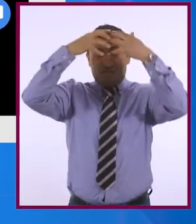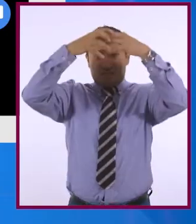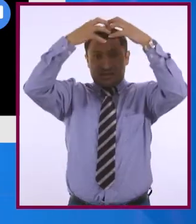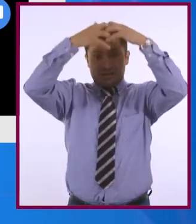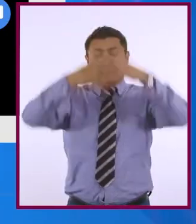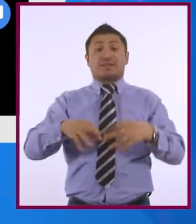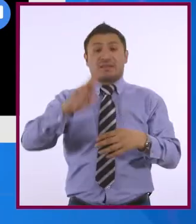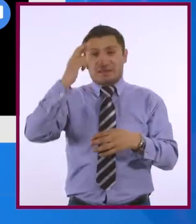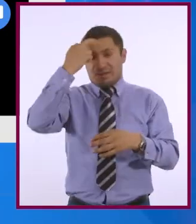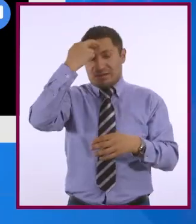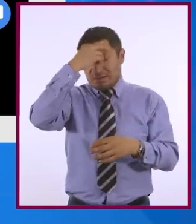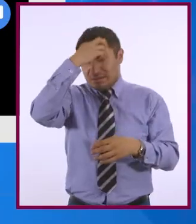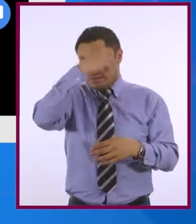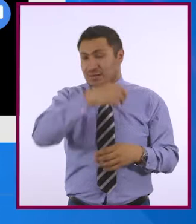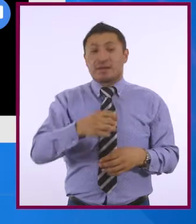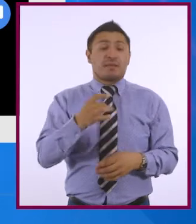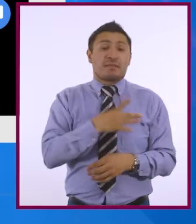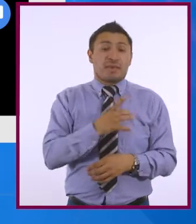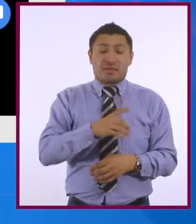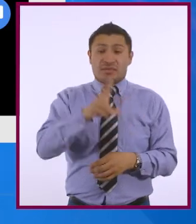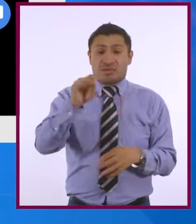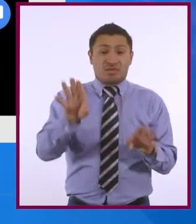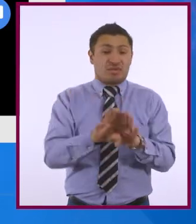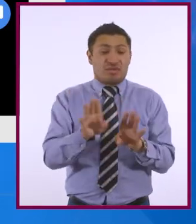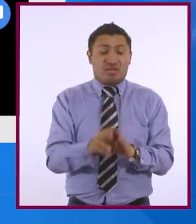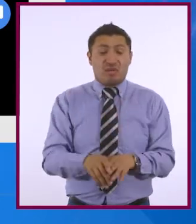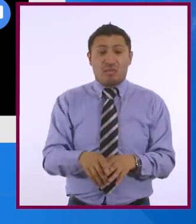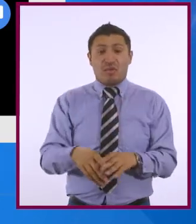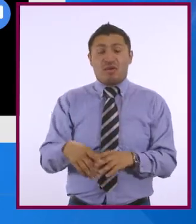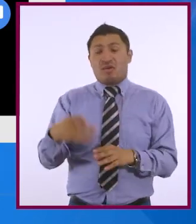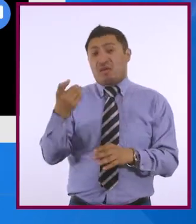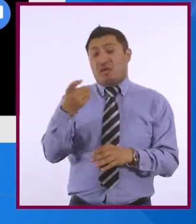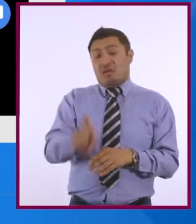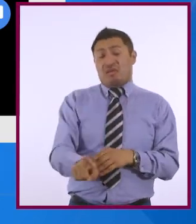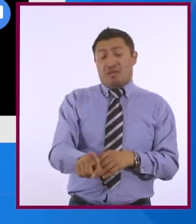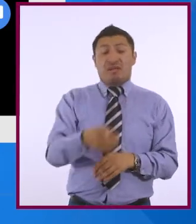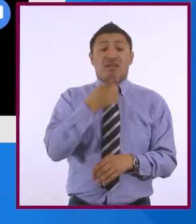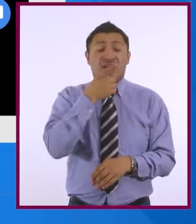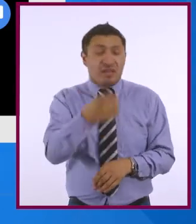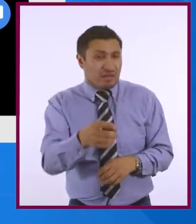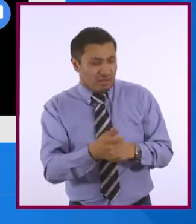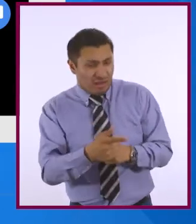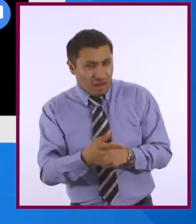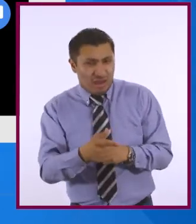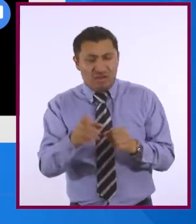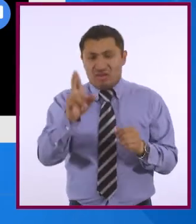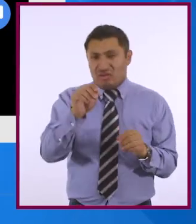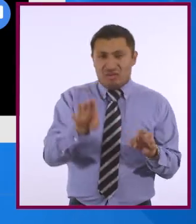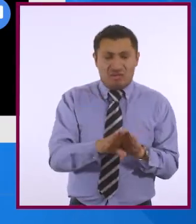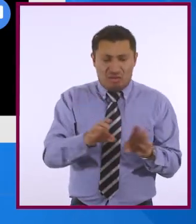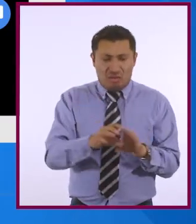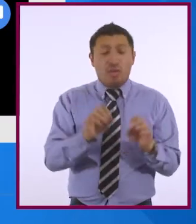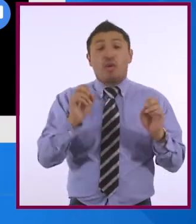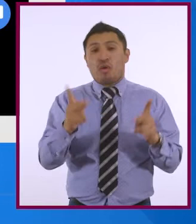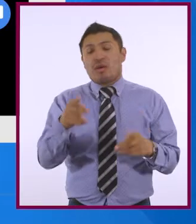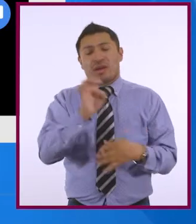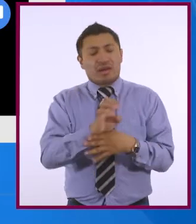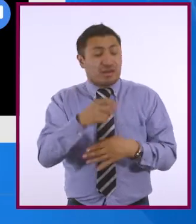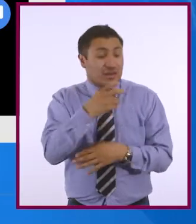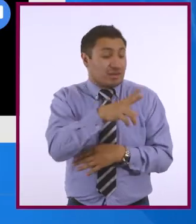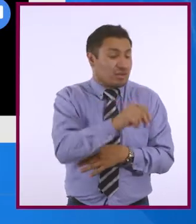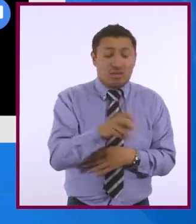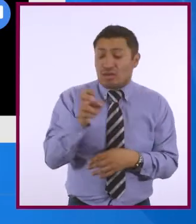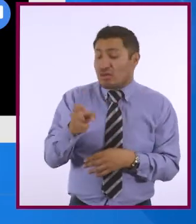recuerda el miedo. No necesariamente va a recordar la orden que se le dio, no necesariamente va a decir, ok, entonces no hago esto, sino